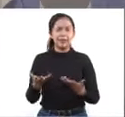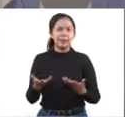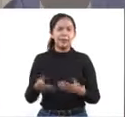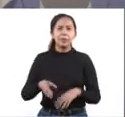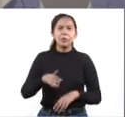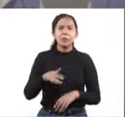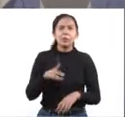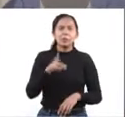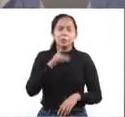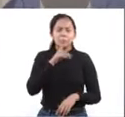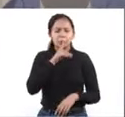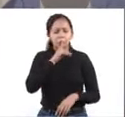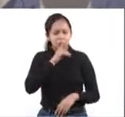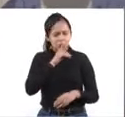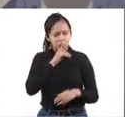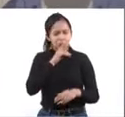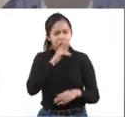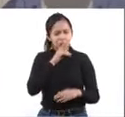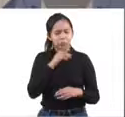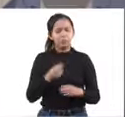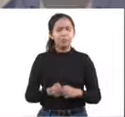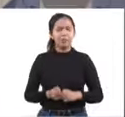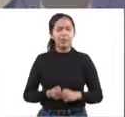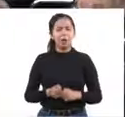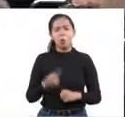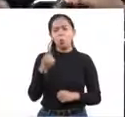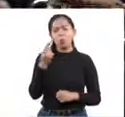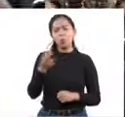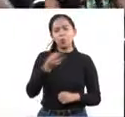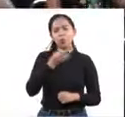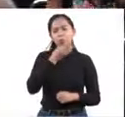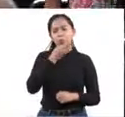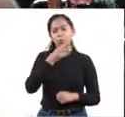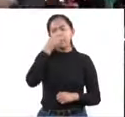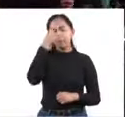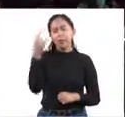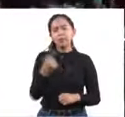silencio para, en memoria de Jorge,